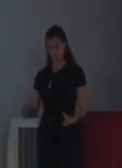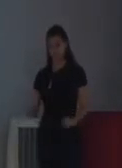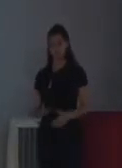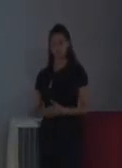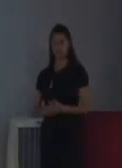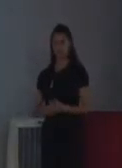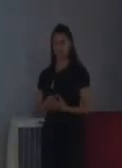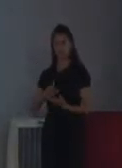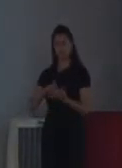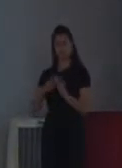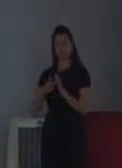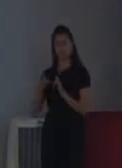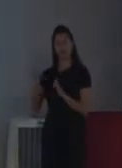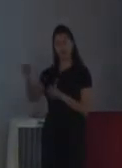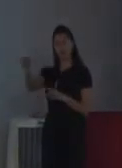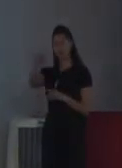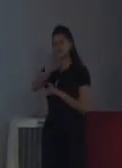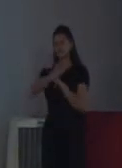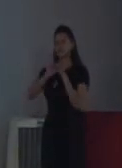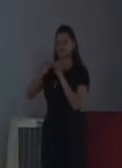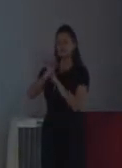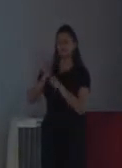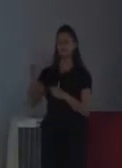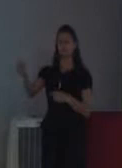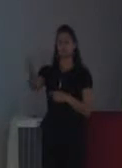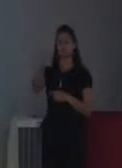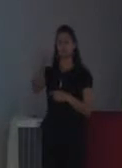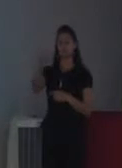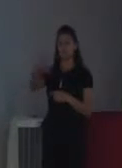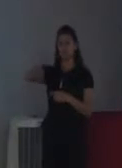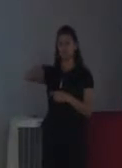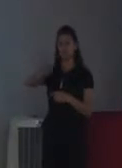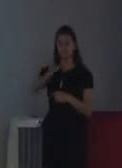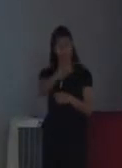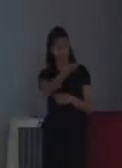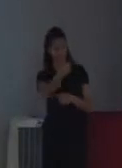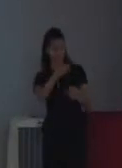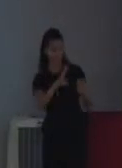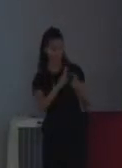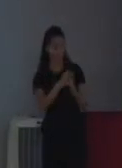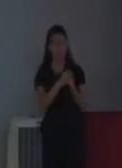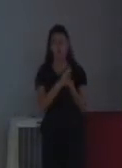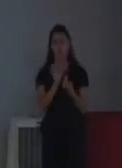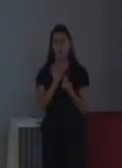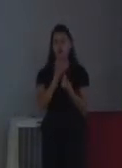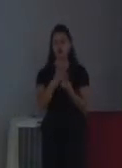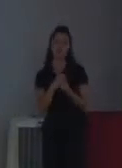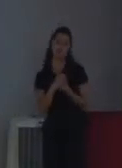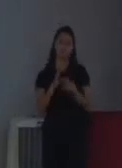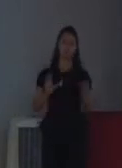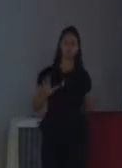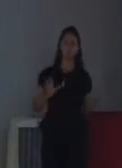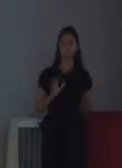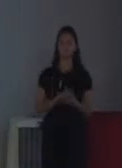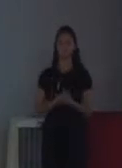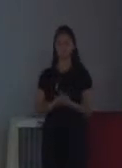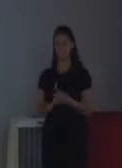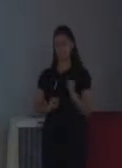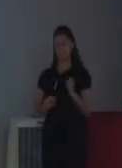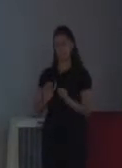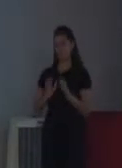hace a que la misma sociedad o simplemente me incluya o me excluya. ¿Sí?